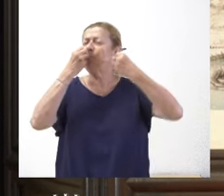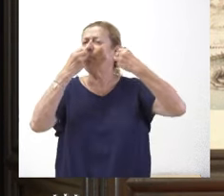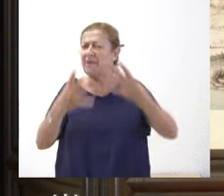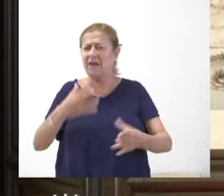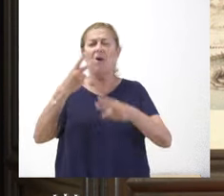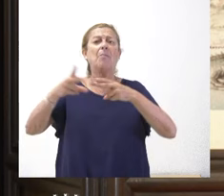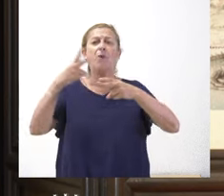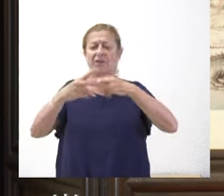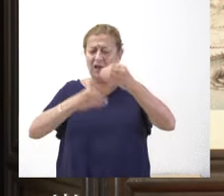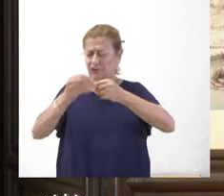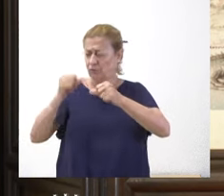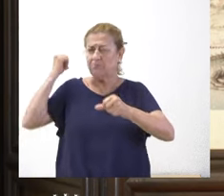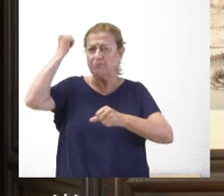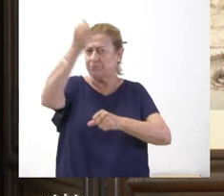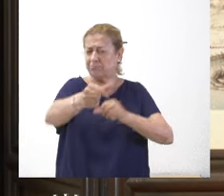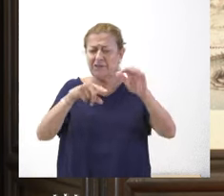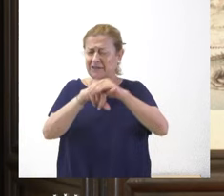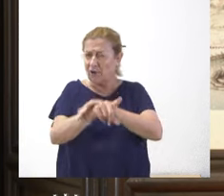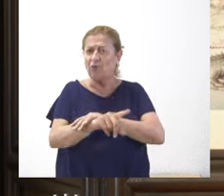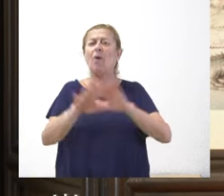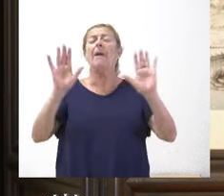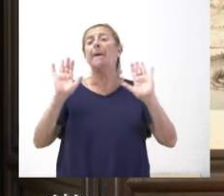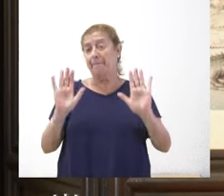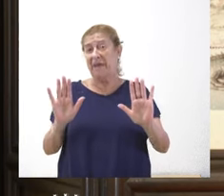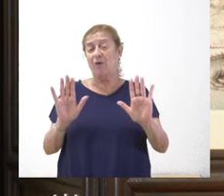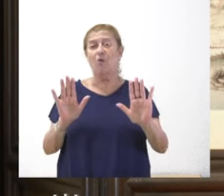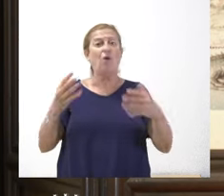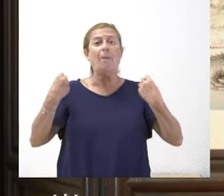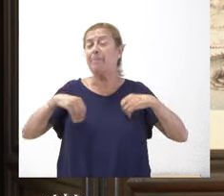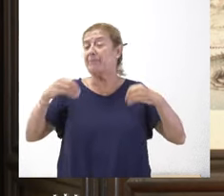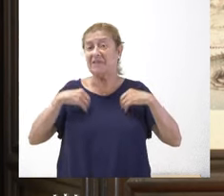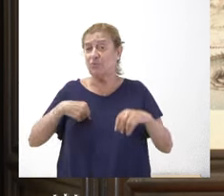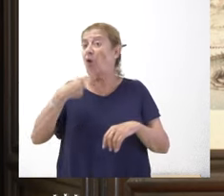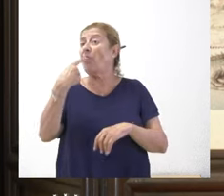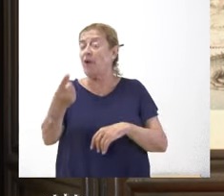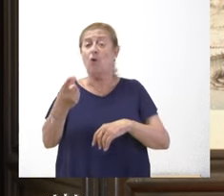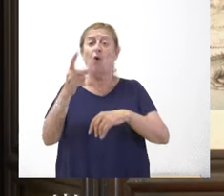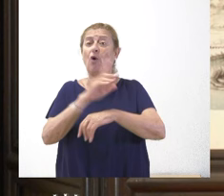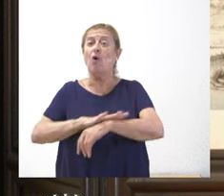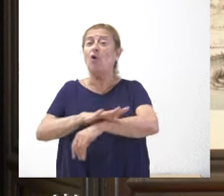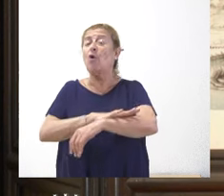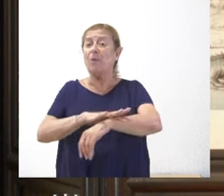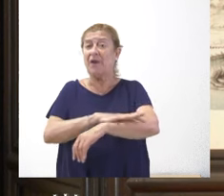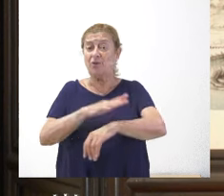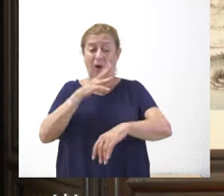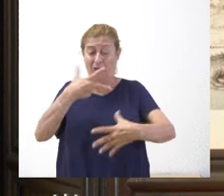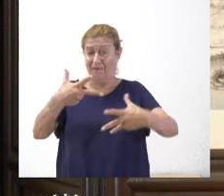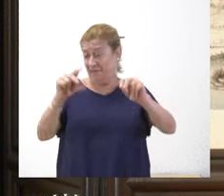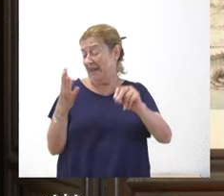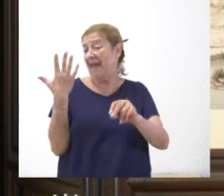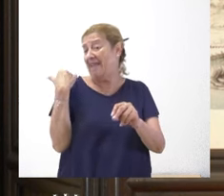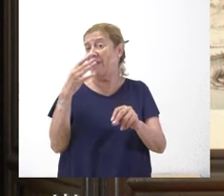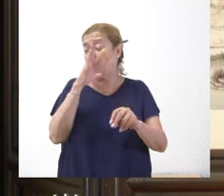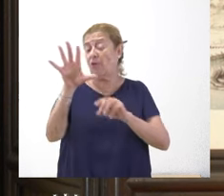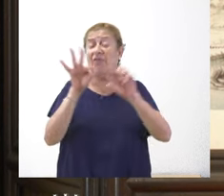hemos llevado a cabo que hemos desarrollado pero lo mismo que digo del gobierno que ha concluido Ayer por la